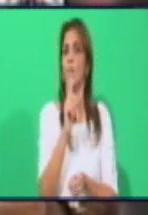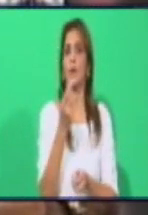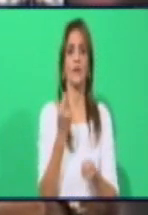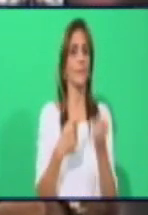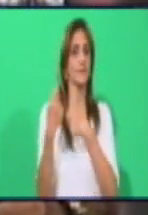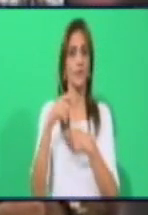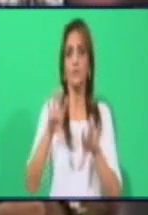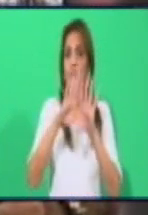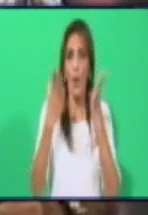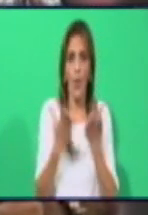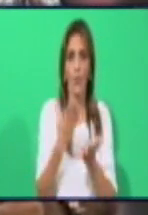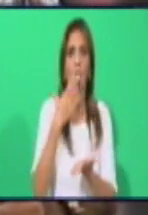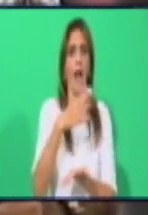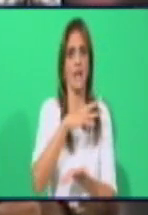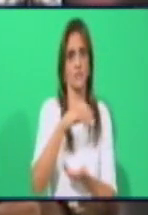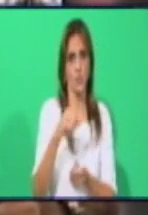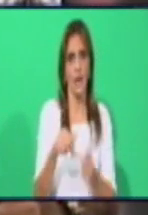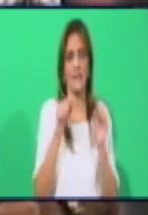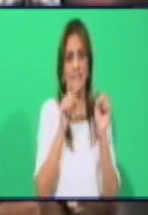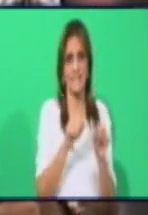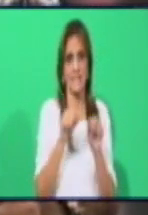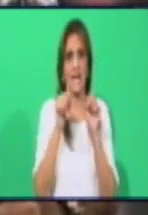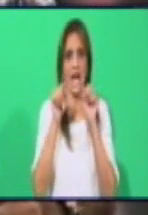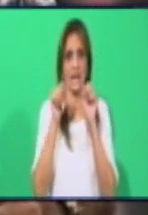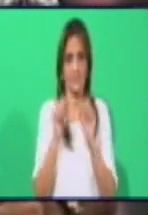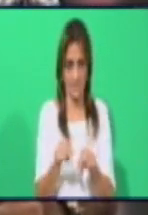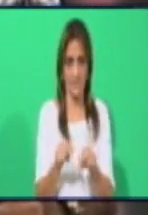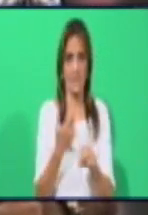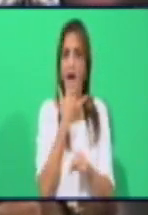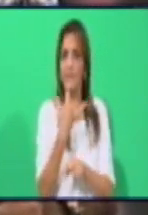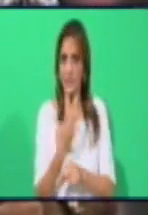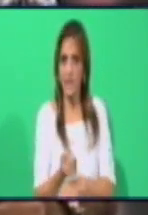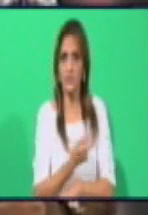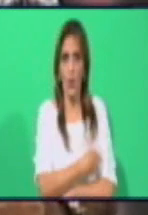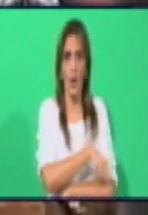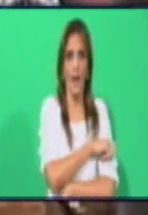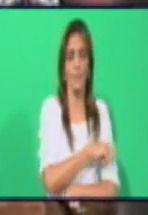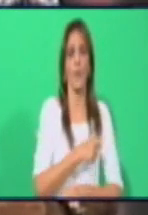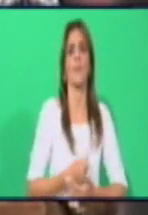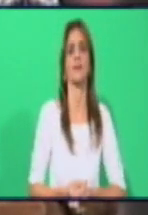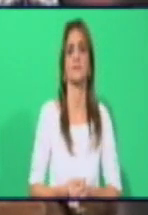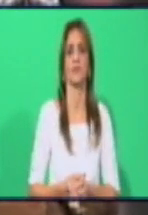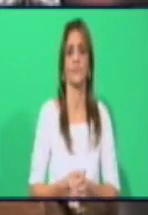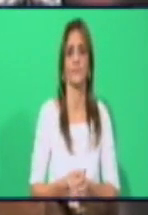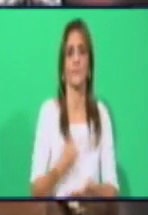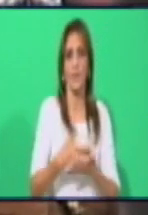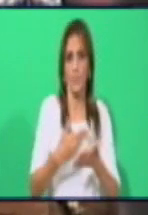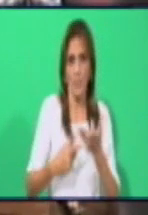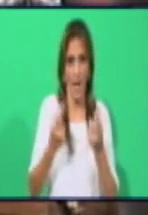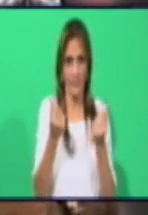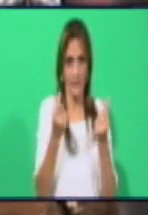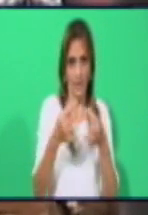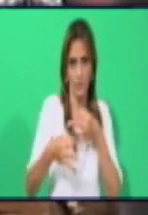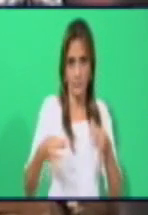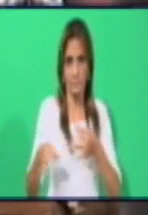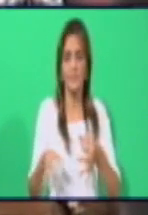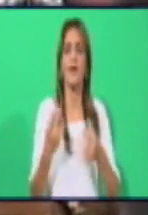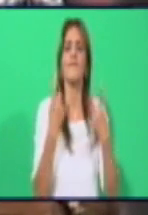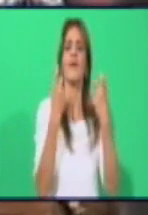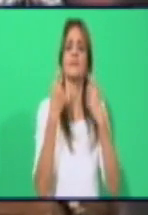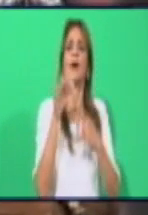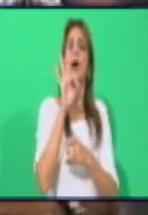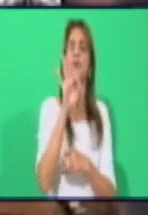refino, y así todo, afectando a la población, en el arqueo que se le hizo, tenía un faltante de 85 pesos